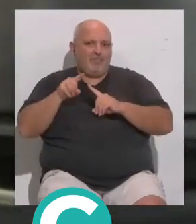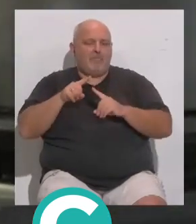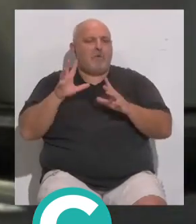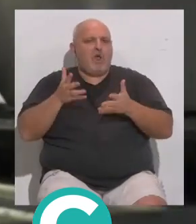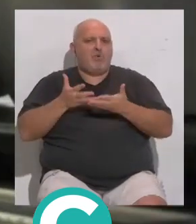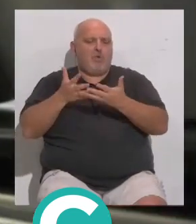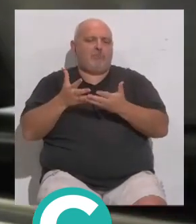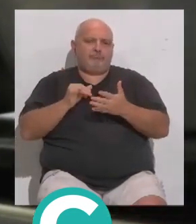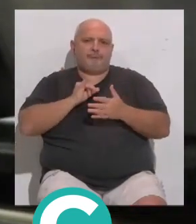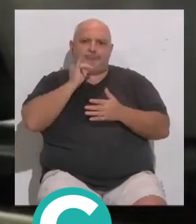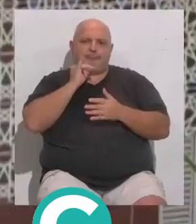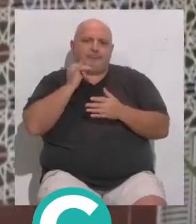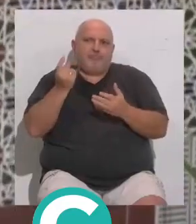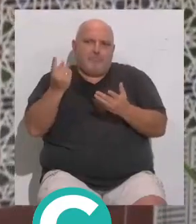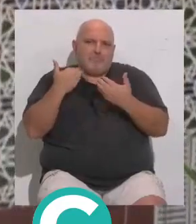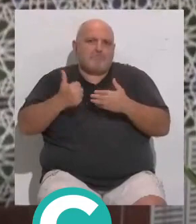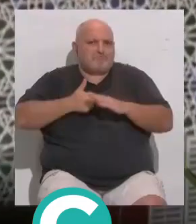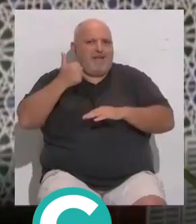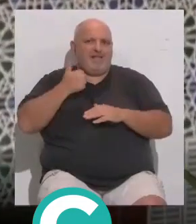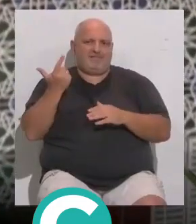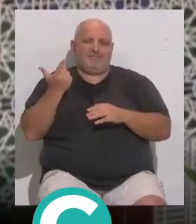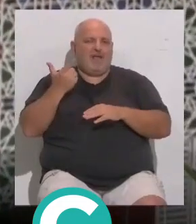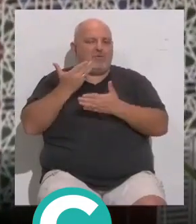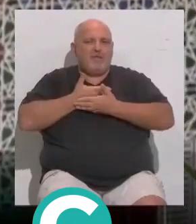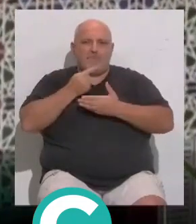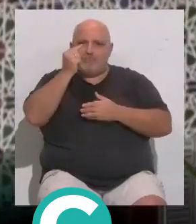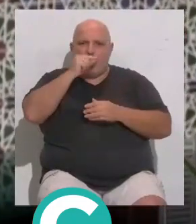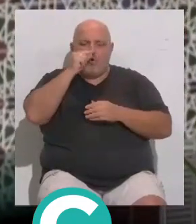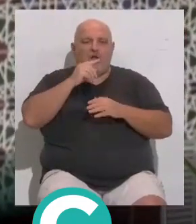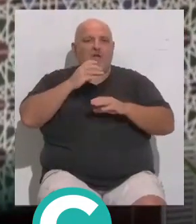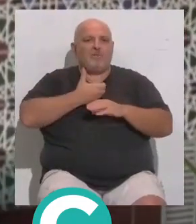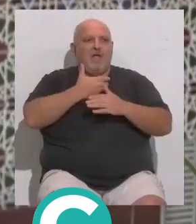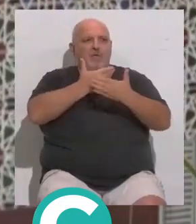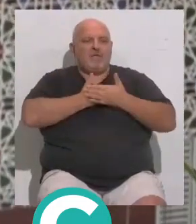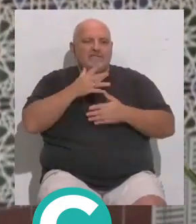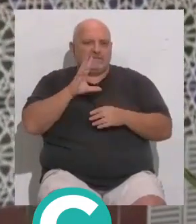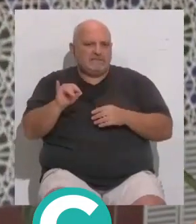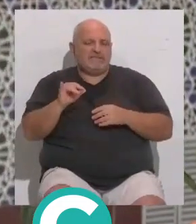es poca. Tenemos ayuda, pero son mínimas. El ayuntamiento nos ayuda,